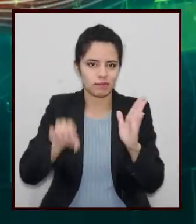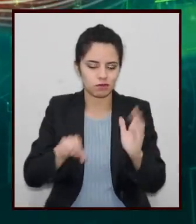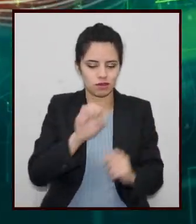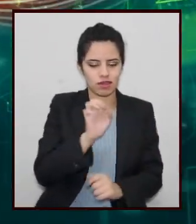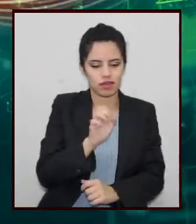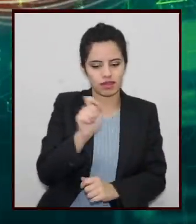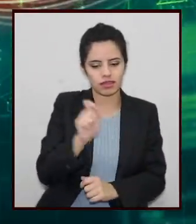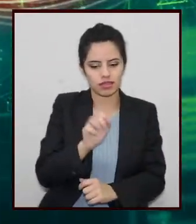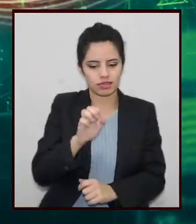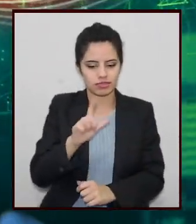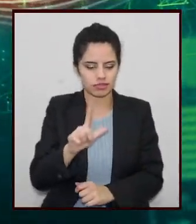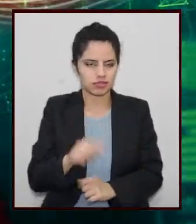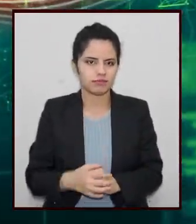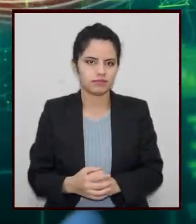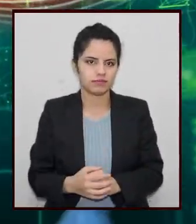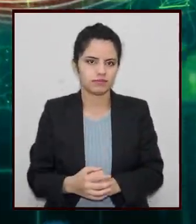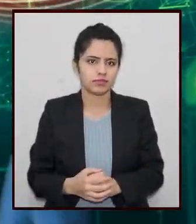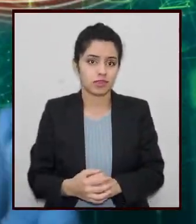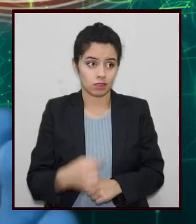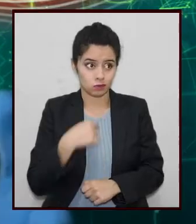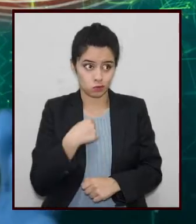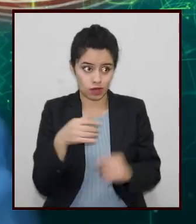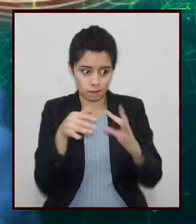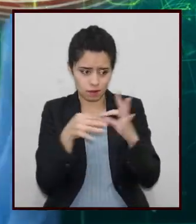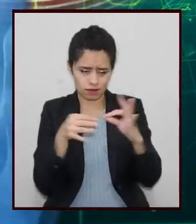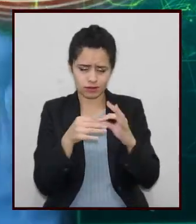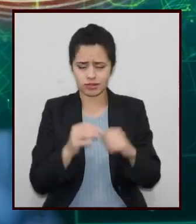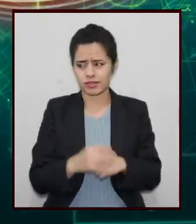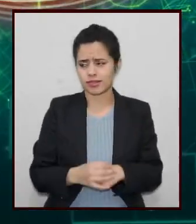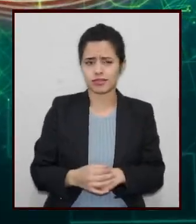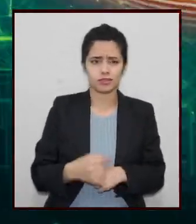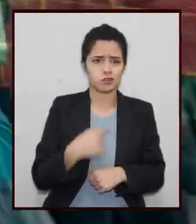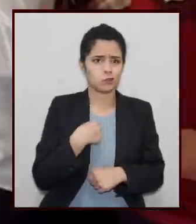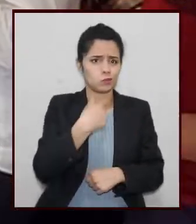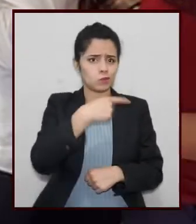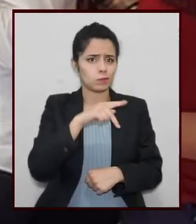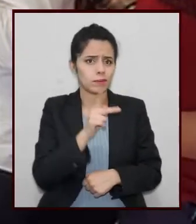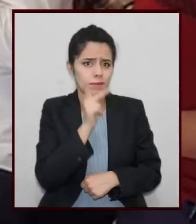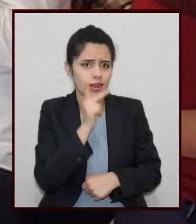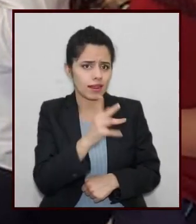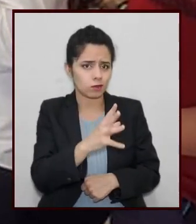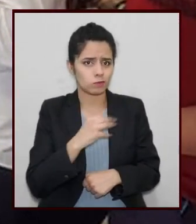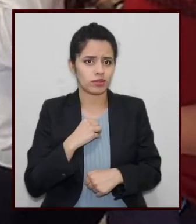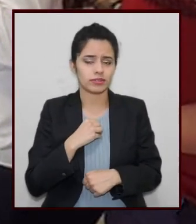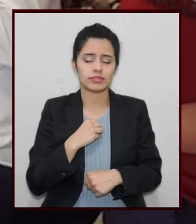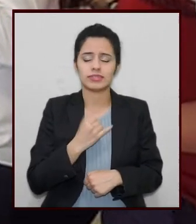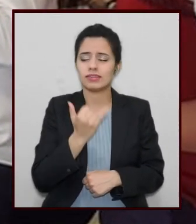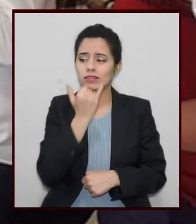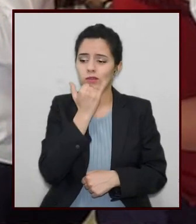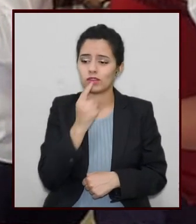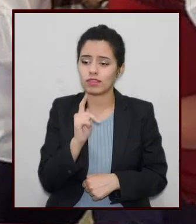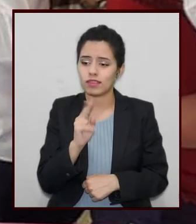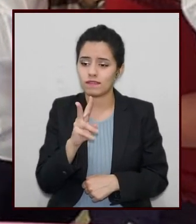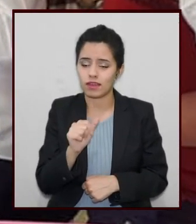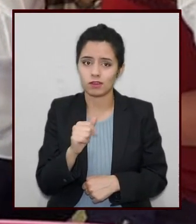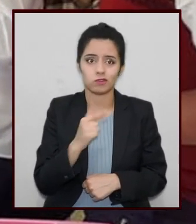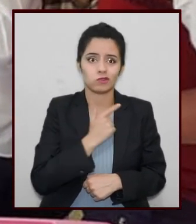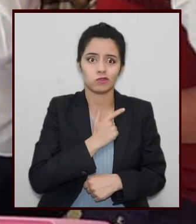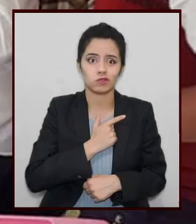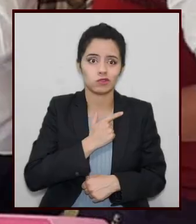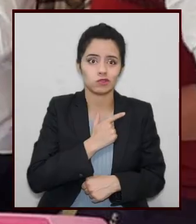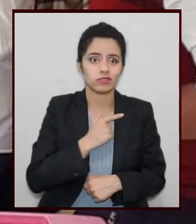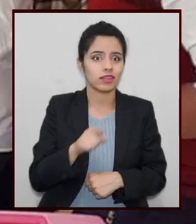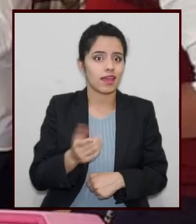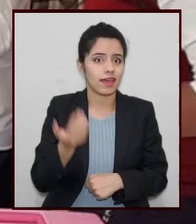¿Quieren que les explique yo o no? Ay, ya hasta se me están pegando sus frases. Ay, sí, perdón, Tiba, es que